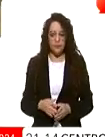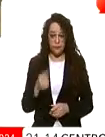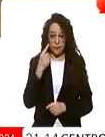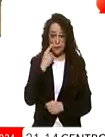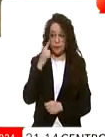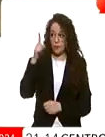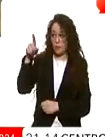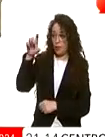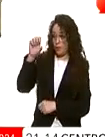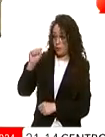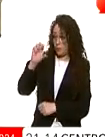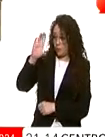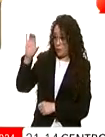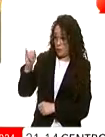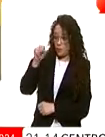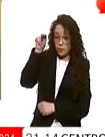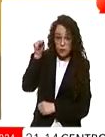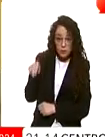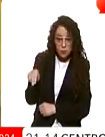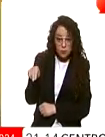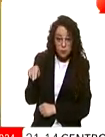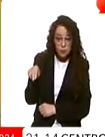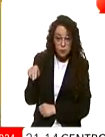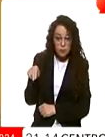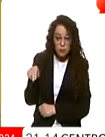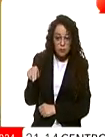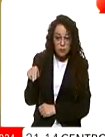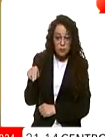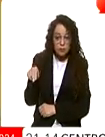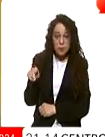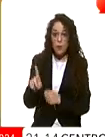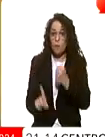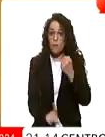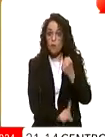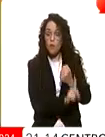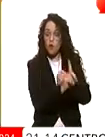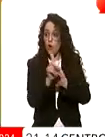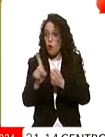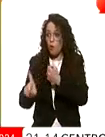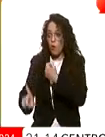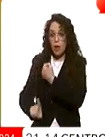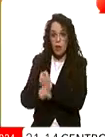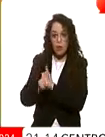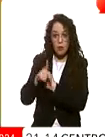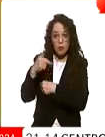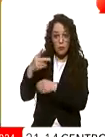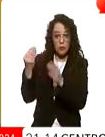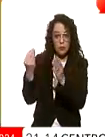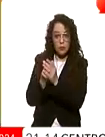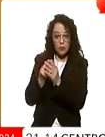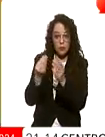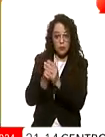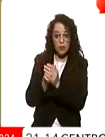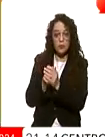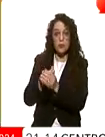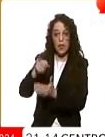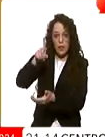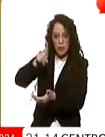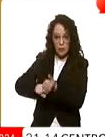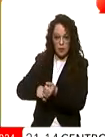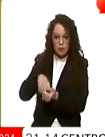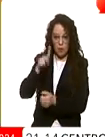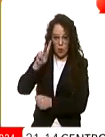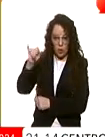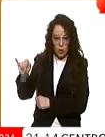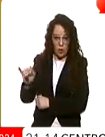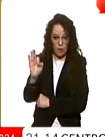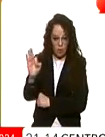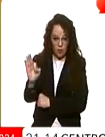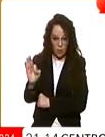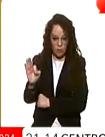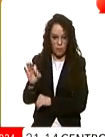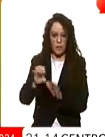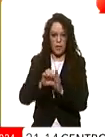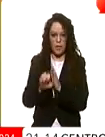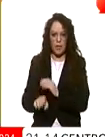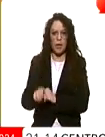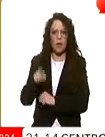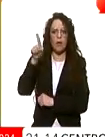digamos, para dirimir conflictos entre órganos del Poder Judicial. Actualmente un tribunal colegiado de